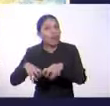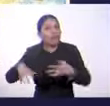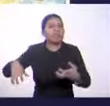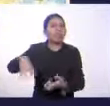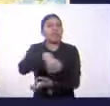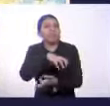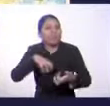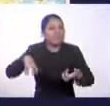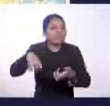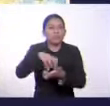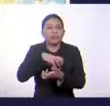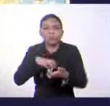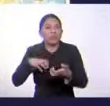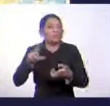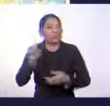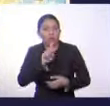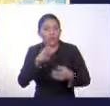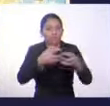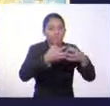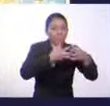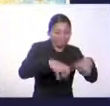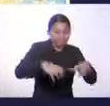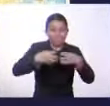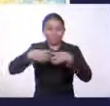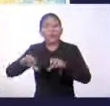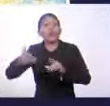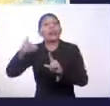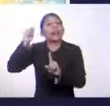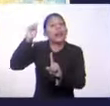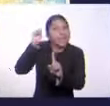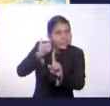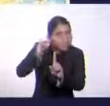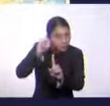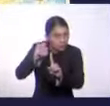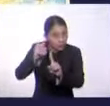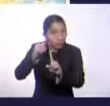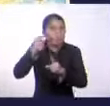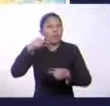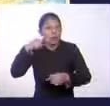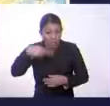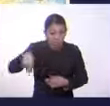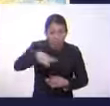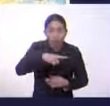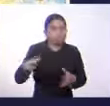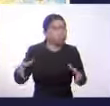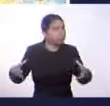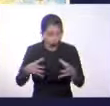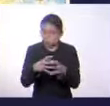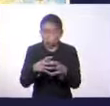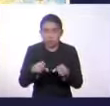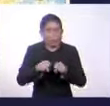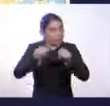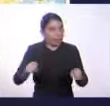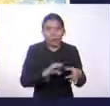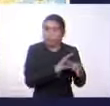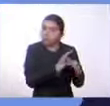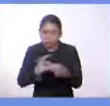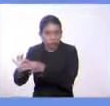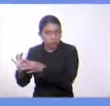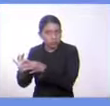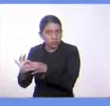solamente por la pedagogía. Pero tengan cuidado, porque son conquistas y al final son un sistema. Tal vez hablando de lo